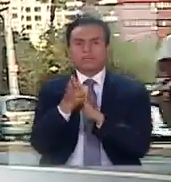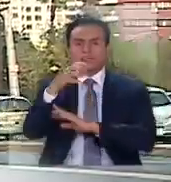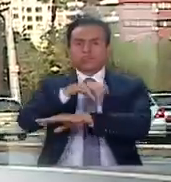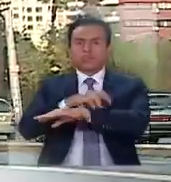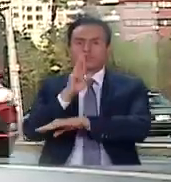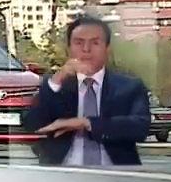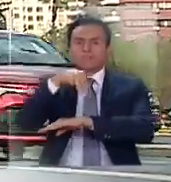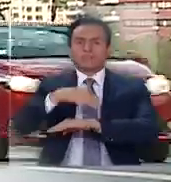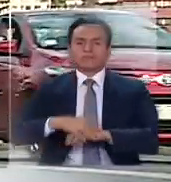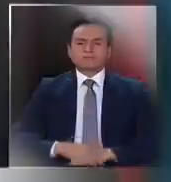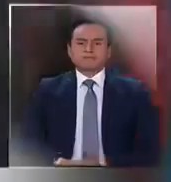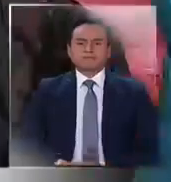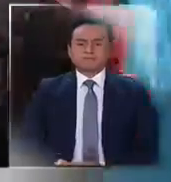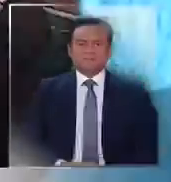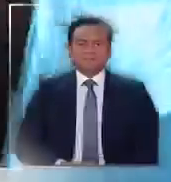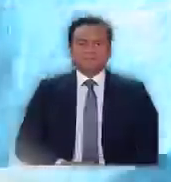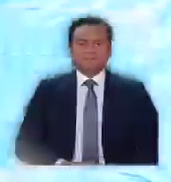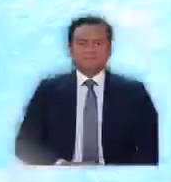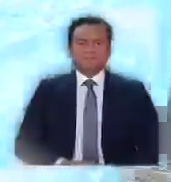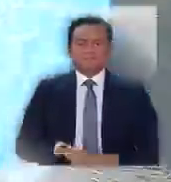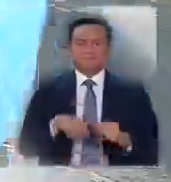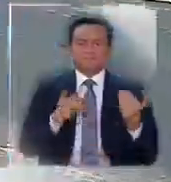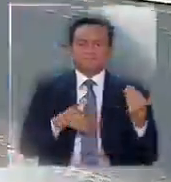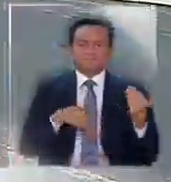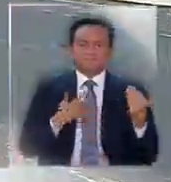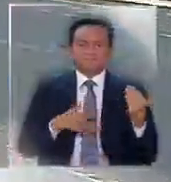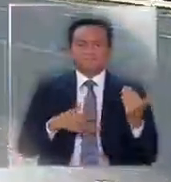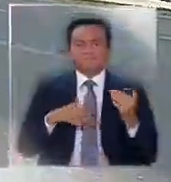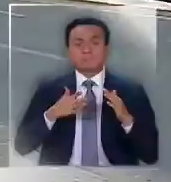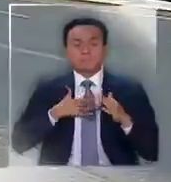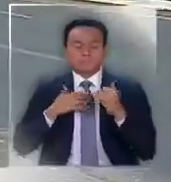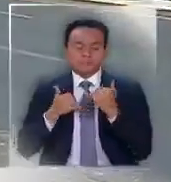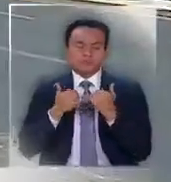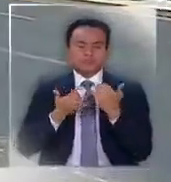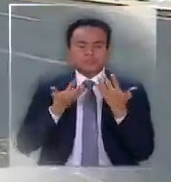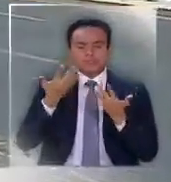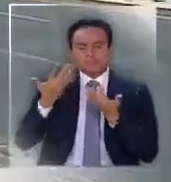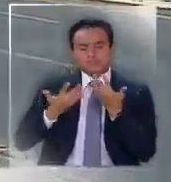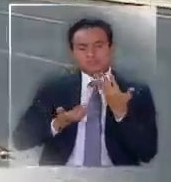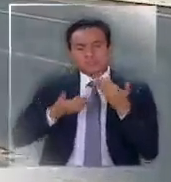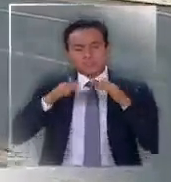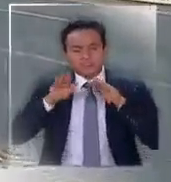región metropolitana. Mis amigos se quedaron,